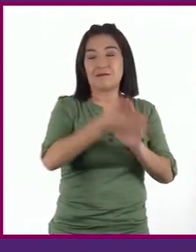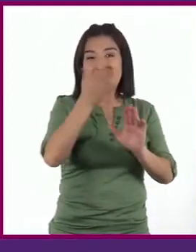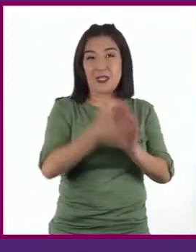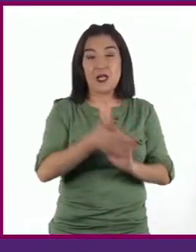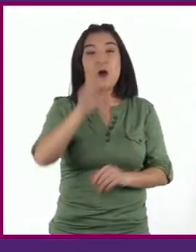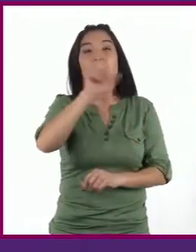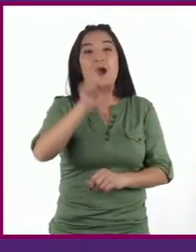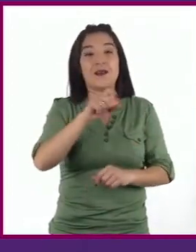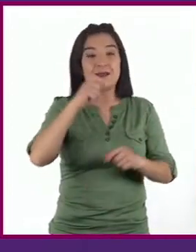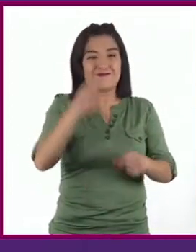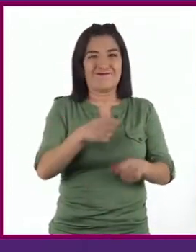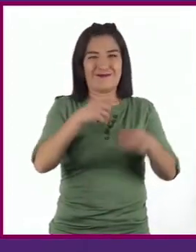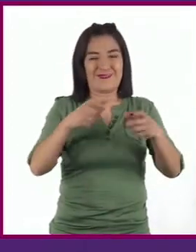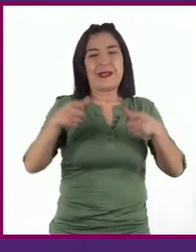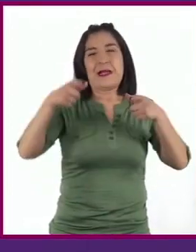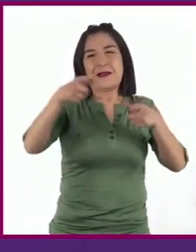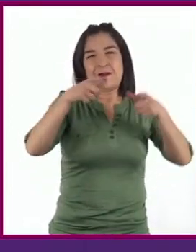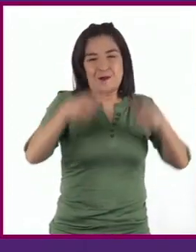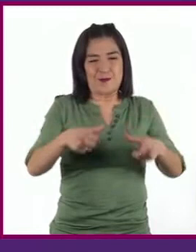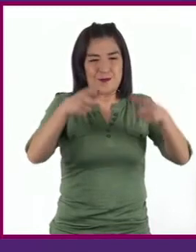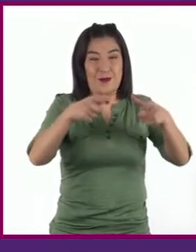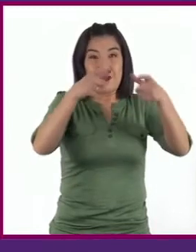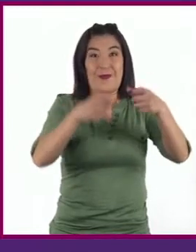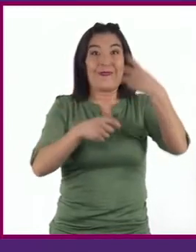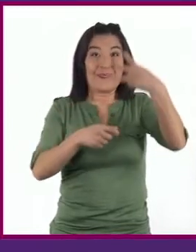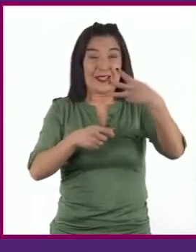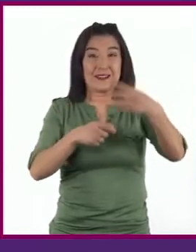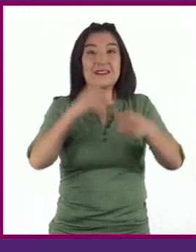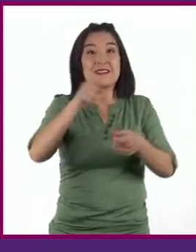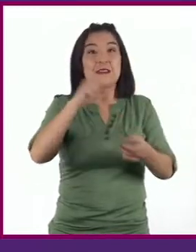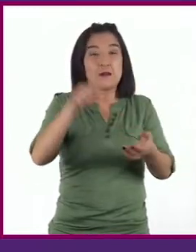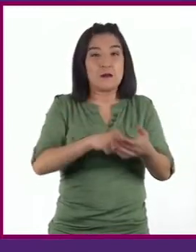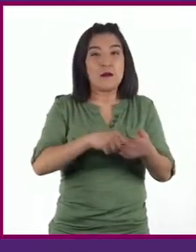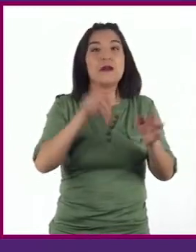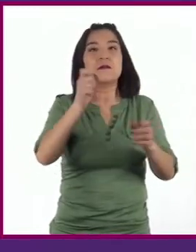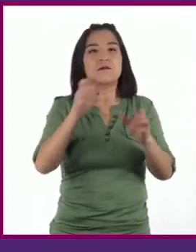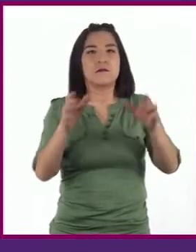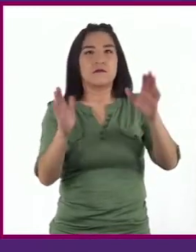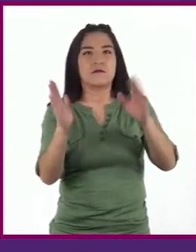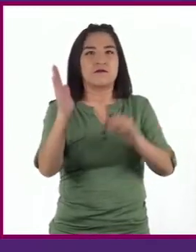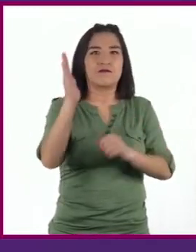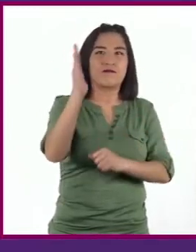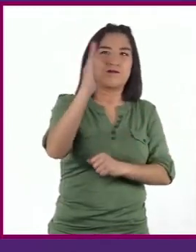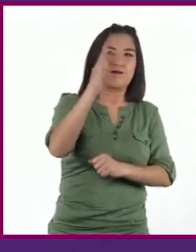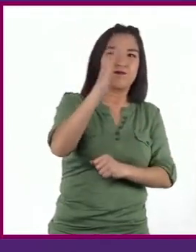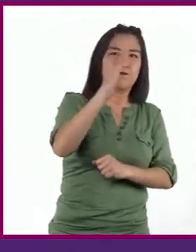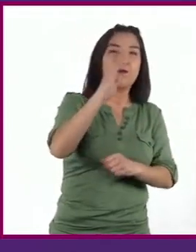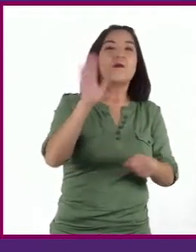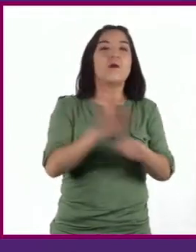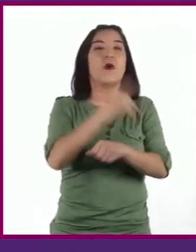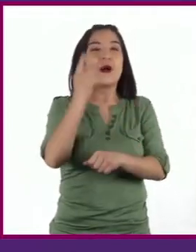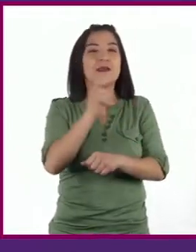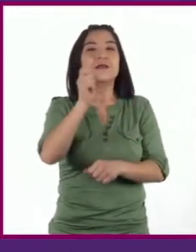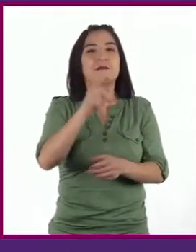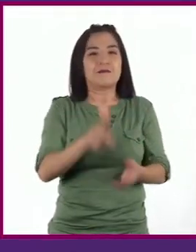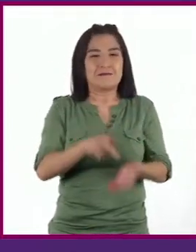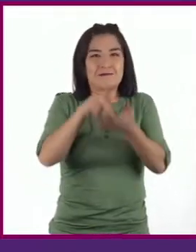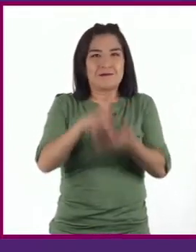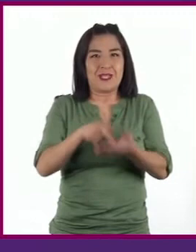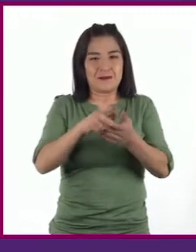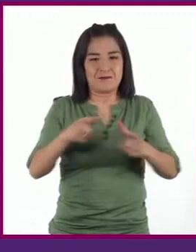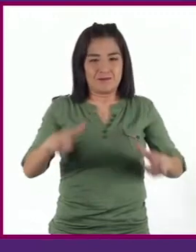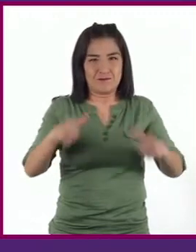tercer aro o círculo fue construido, el edificio comenzó a inclinarse debido a la estructura del peso en las